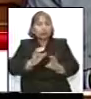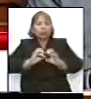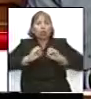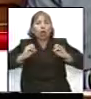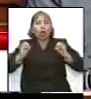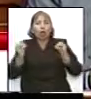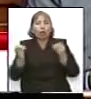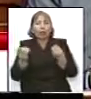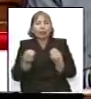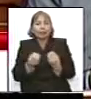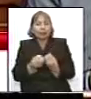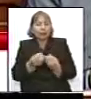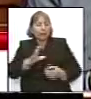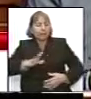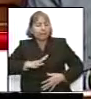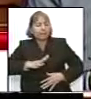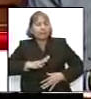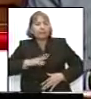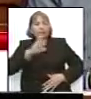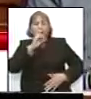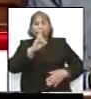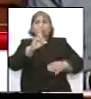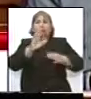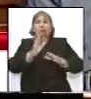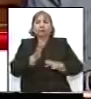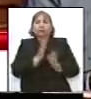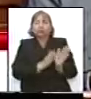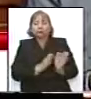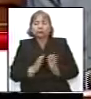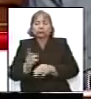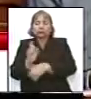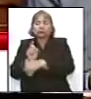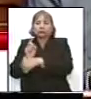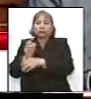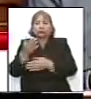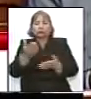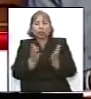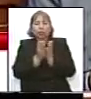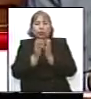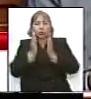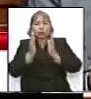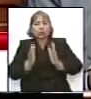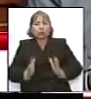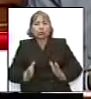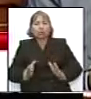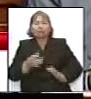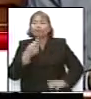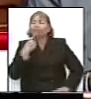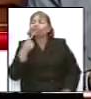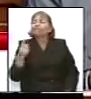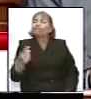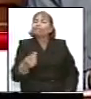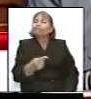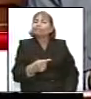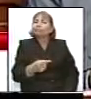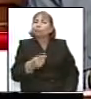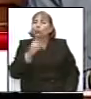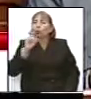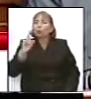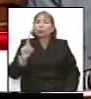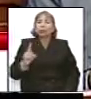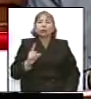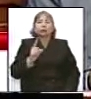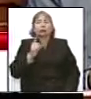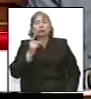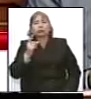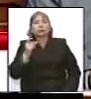y de gran prestigio en cuanto a la formación de nuestros y alumnos, siendo uno de los citados